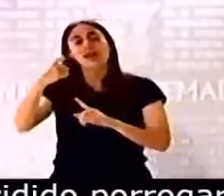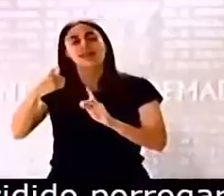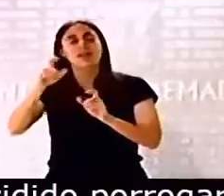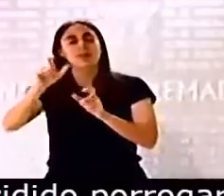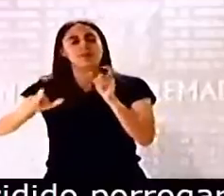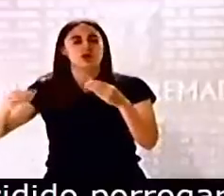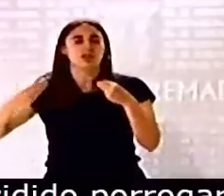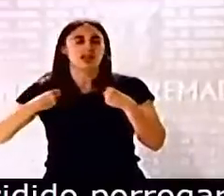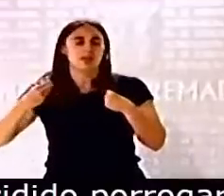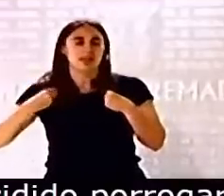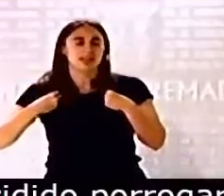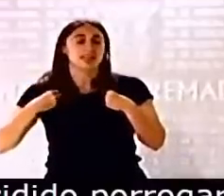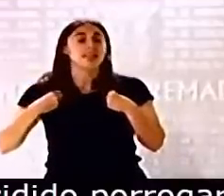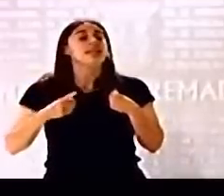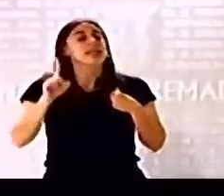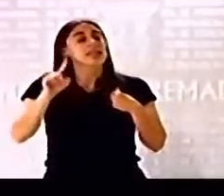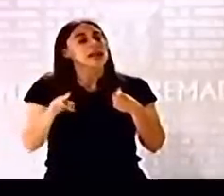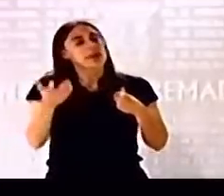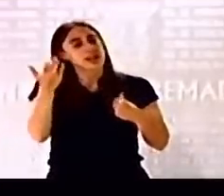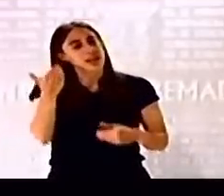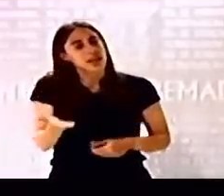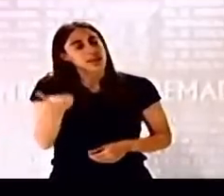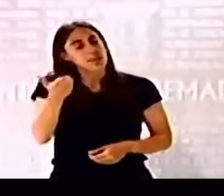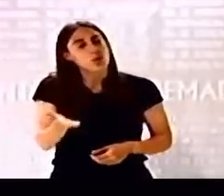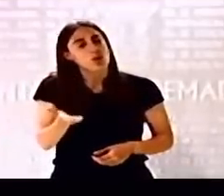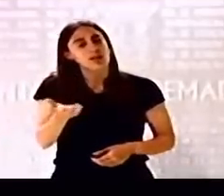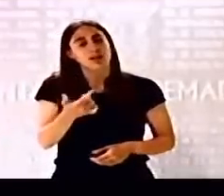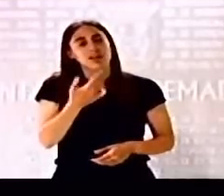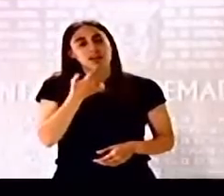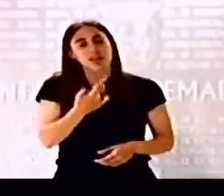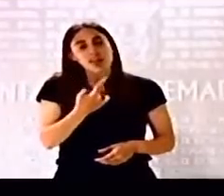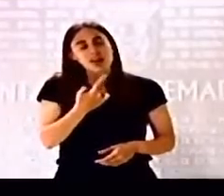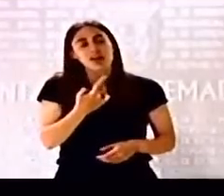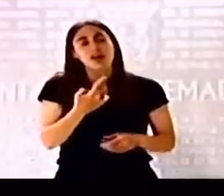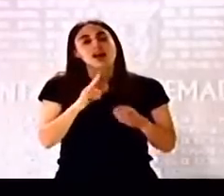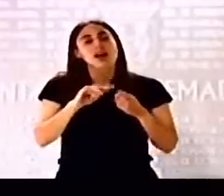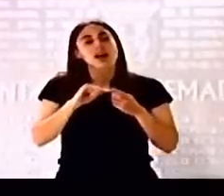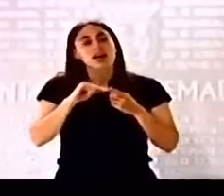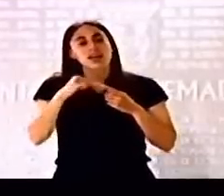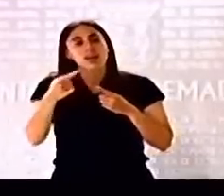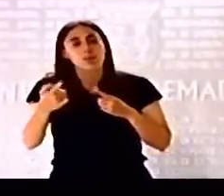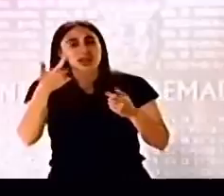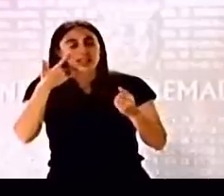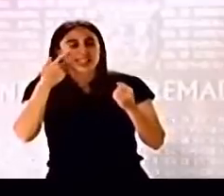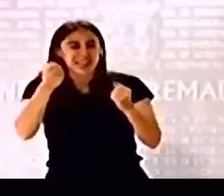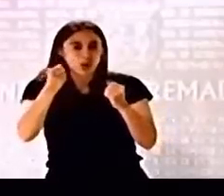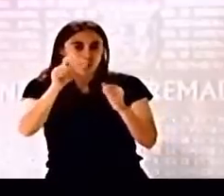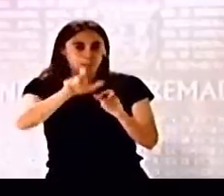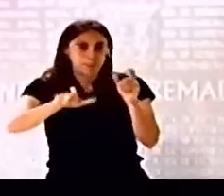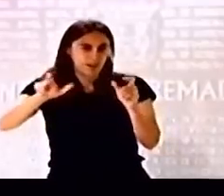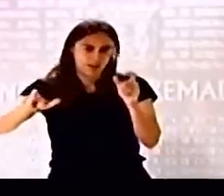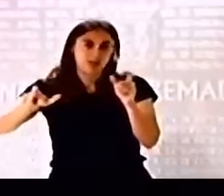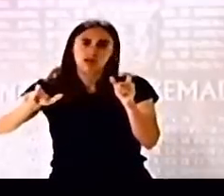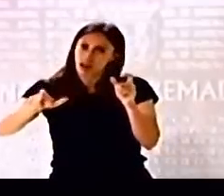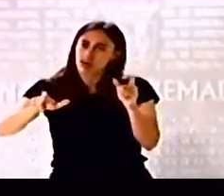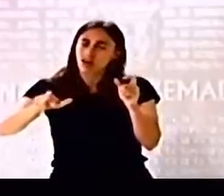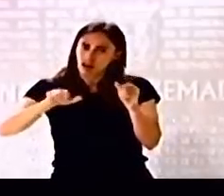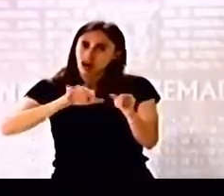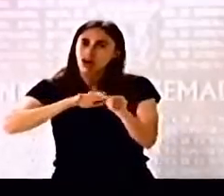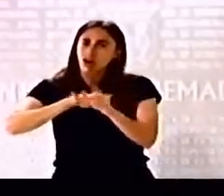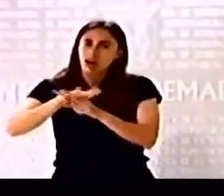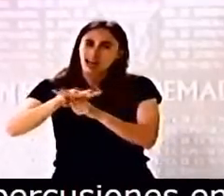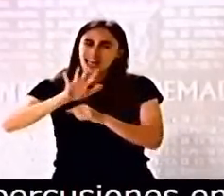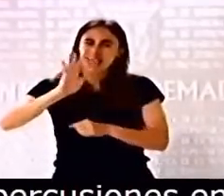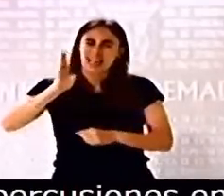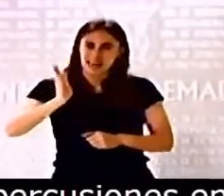y, además, es importante que les diga que está teniendo repercusiones sobre la salud de la población. De hecho,